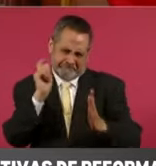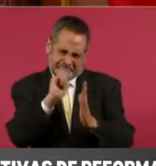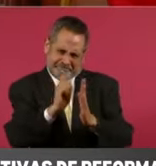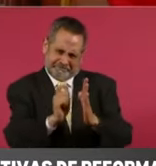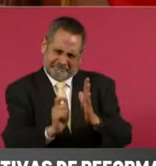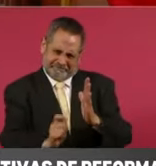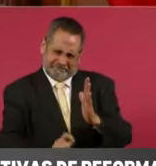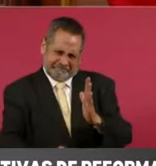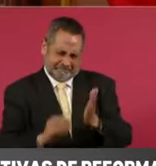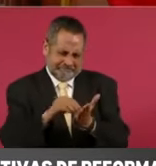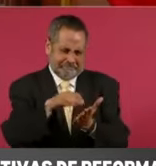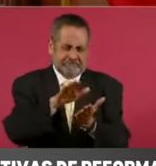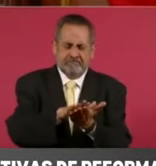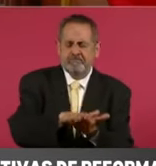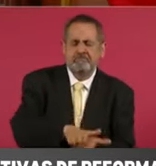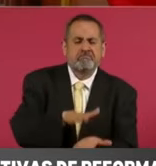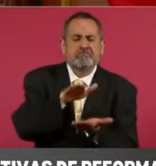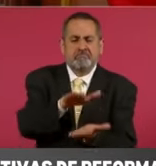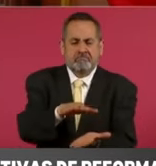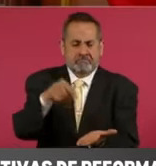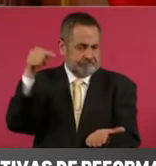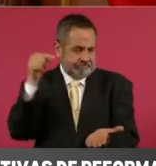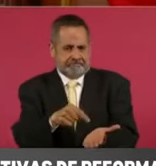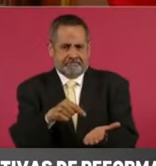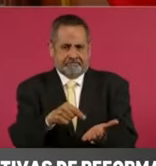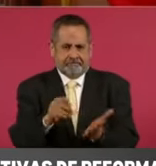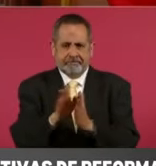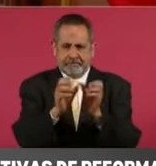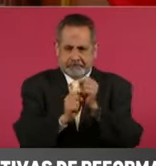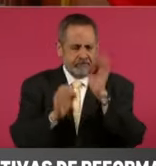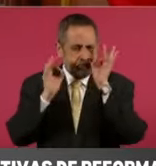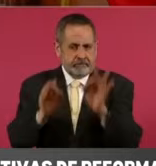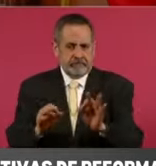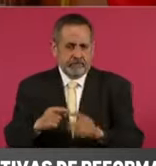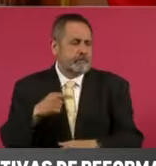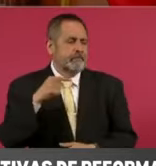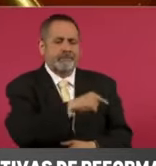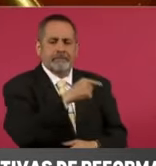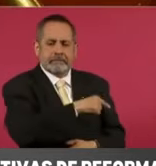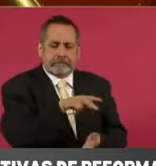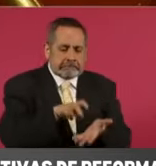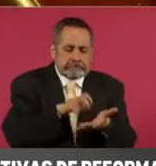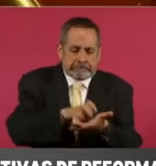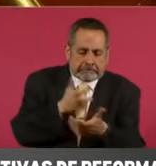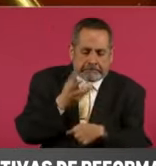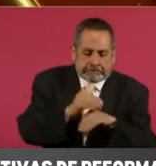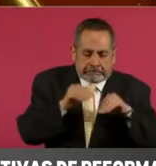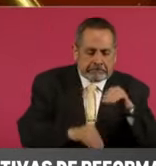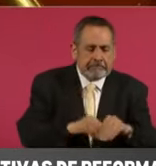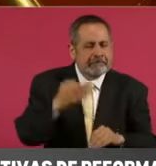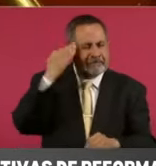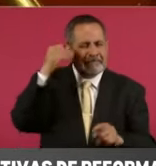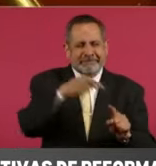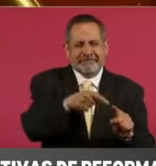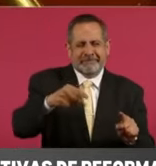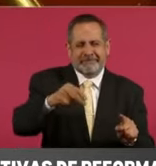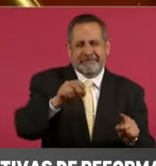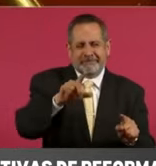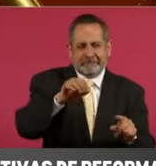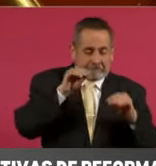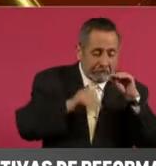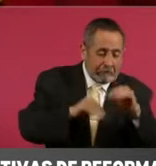carta magna que, a pesar de las graves adulteraciones que sufrió durante el